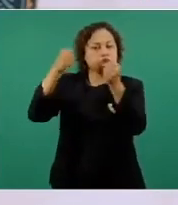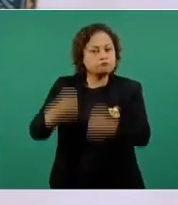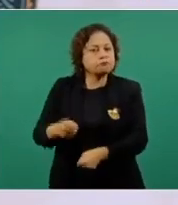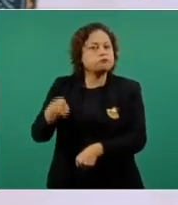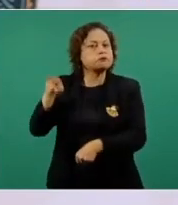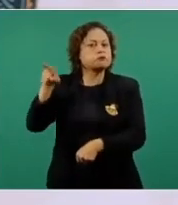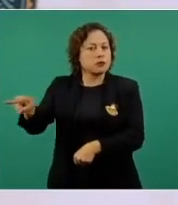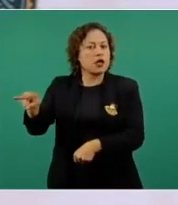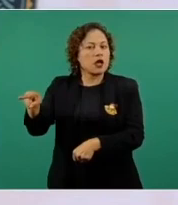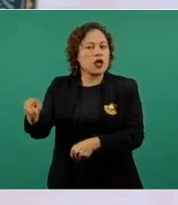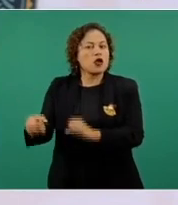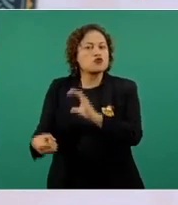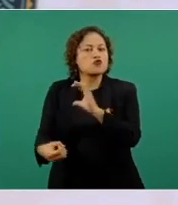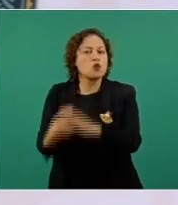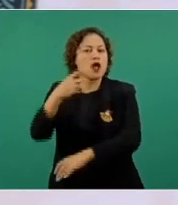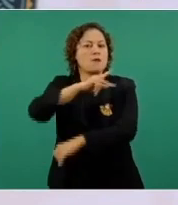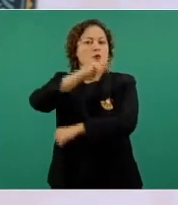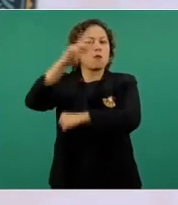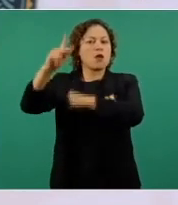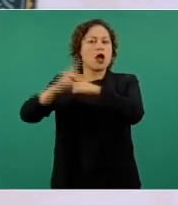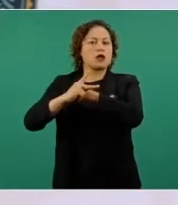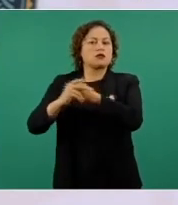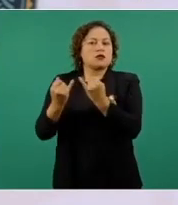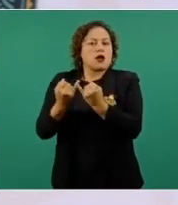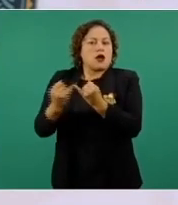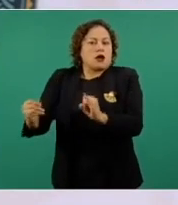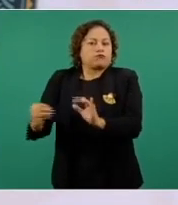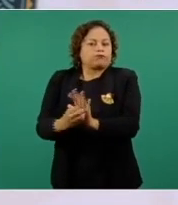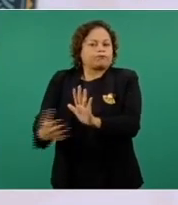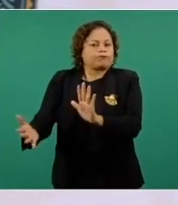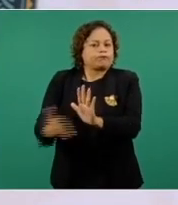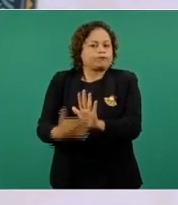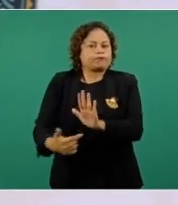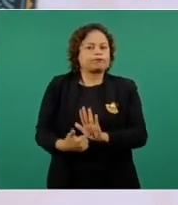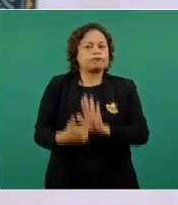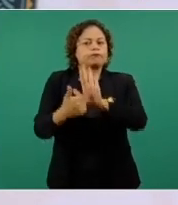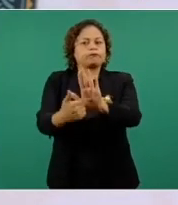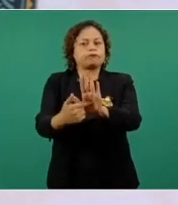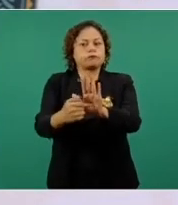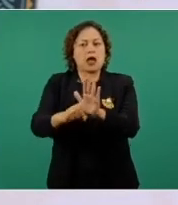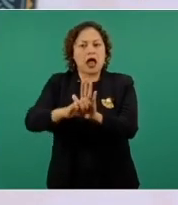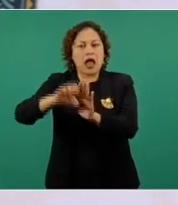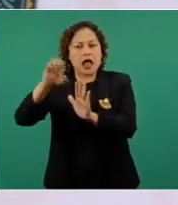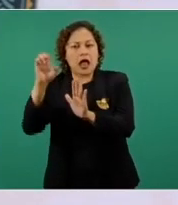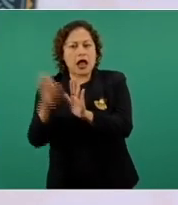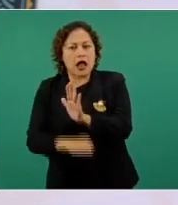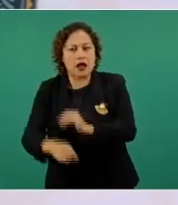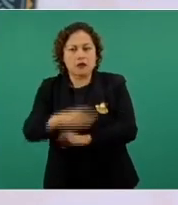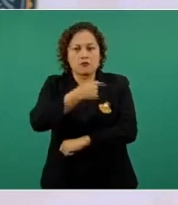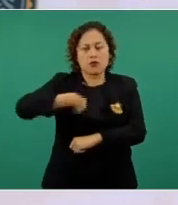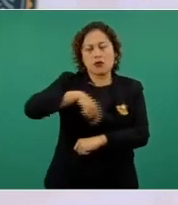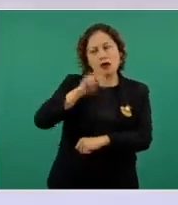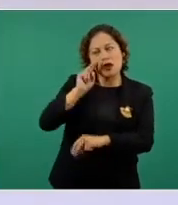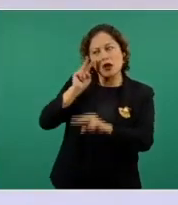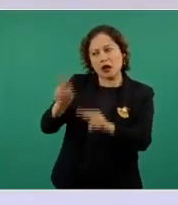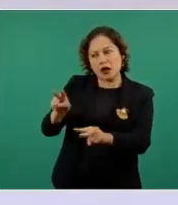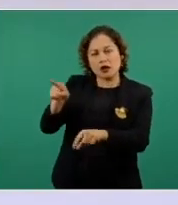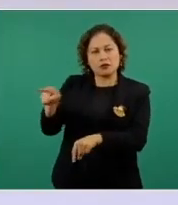Numancia por su ejemplo de resistencia.